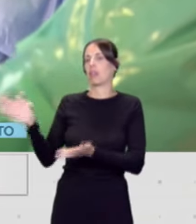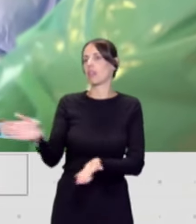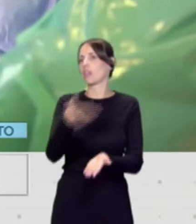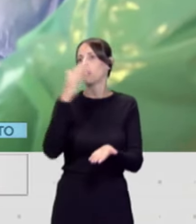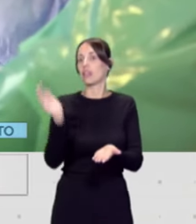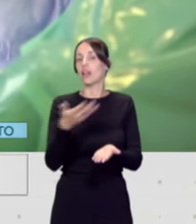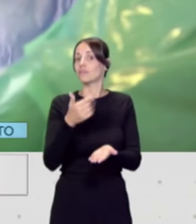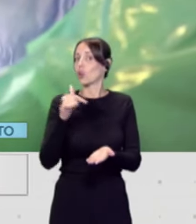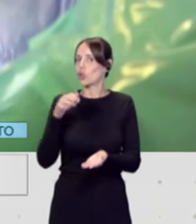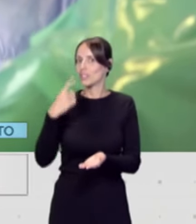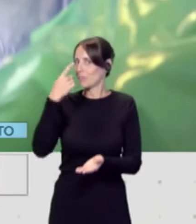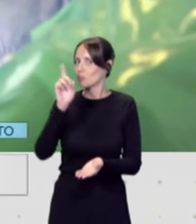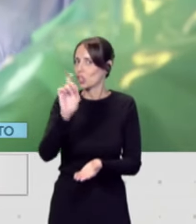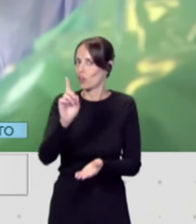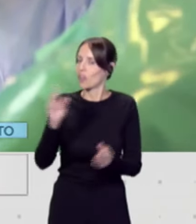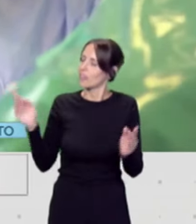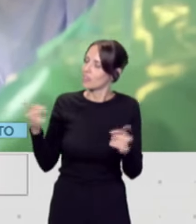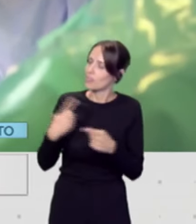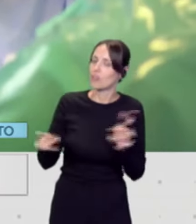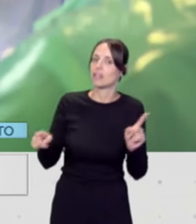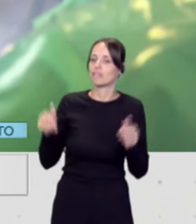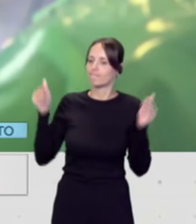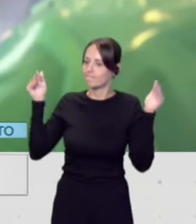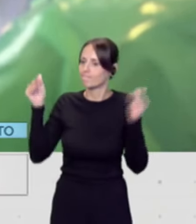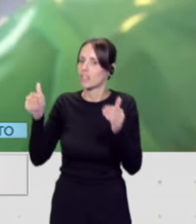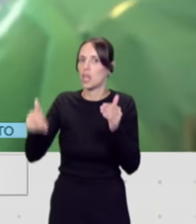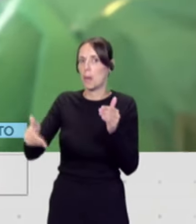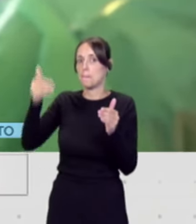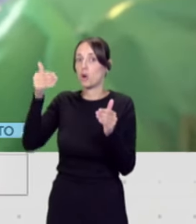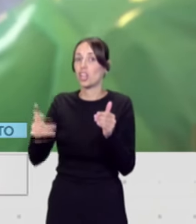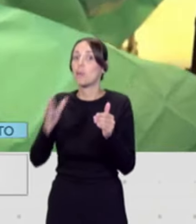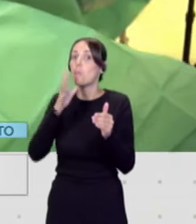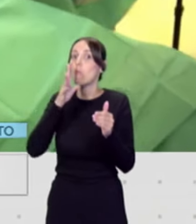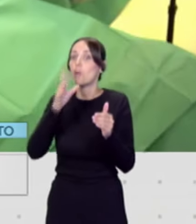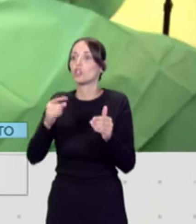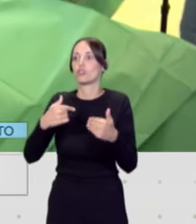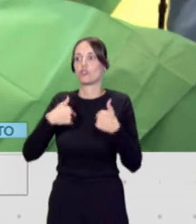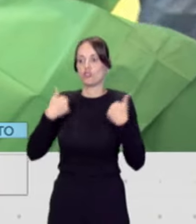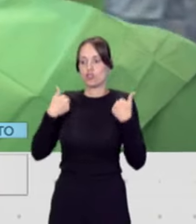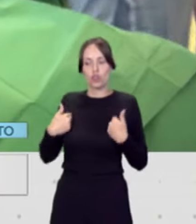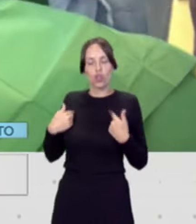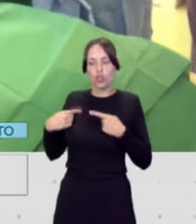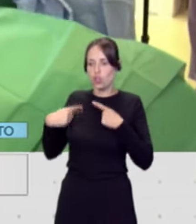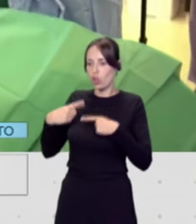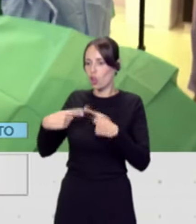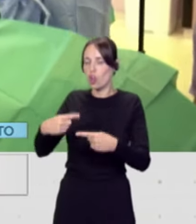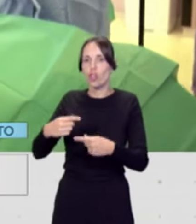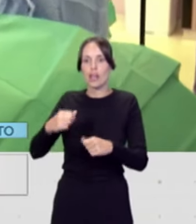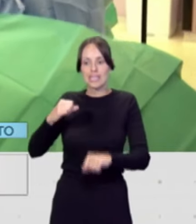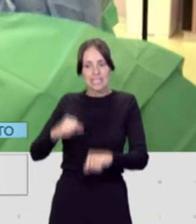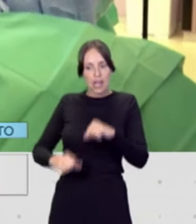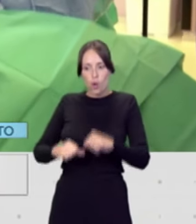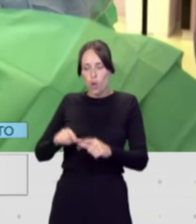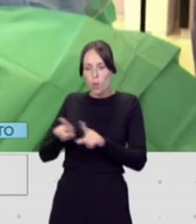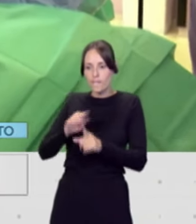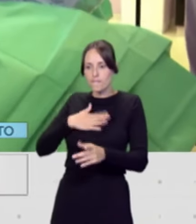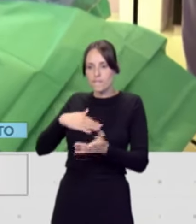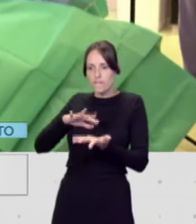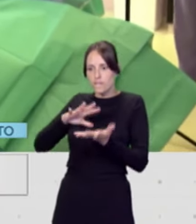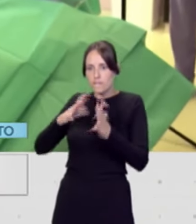todo esto y eso a mí, por lo menos personalmente, me ha hecho que día a día evolucione esta cirugía hasta